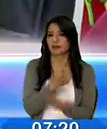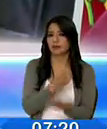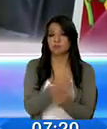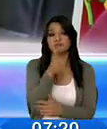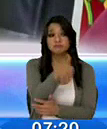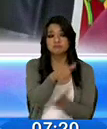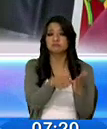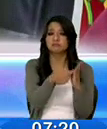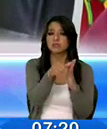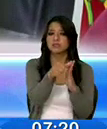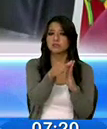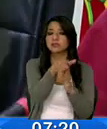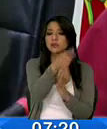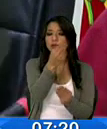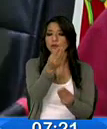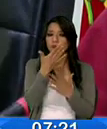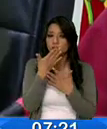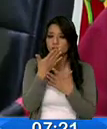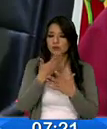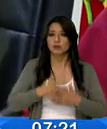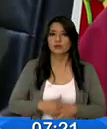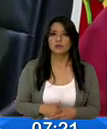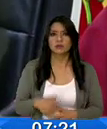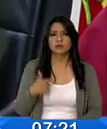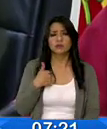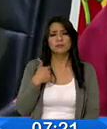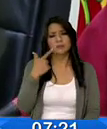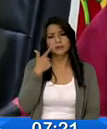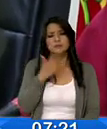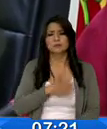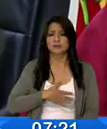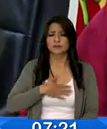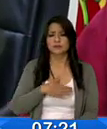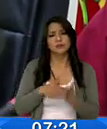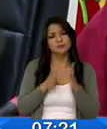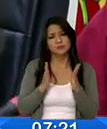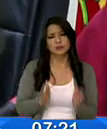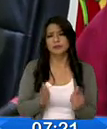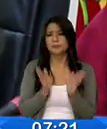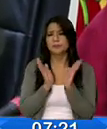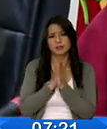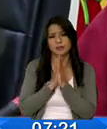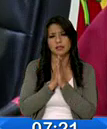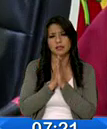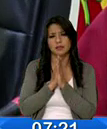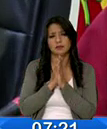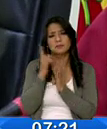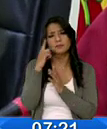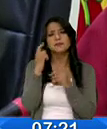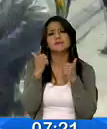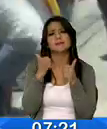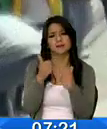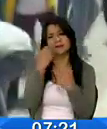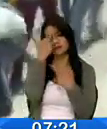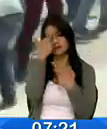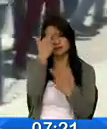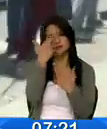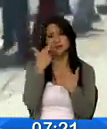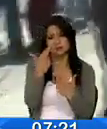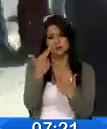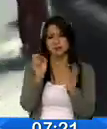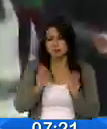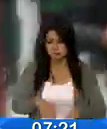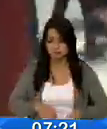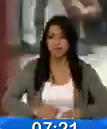del propio Ministerio de Educación. Yo creo que en esa parte también a los estudiantes. Llamamos a la cordura, al respeto.